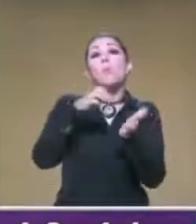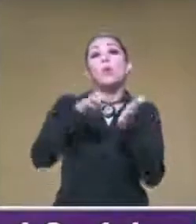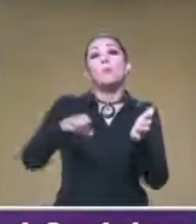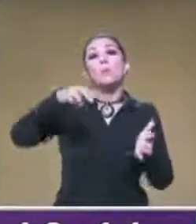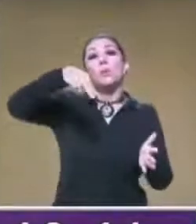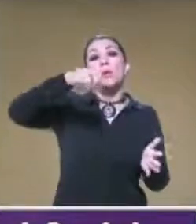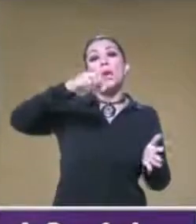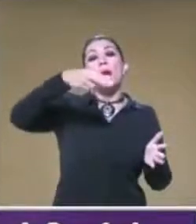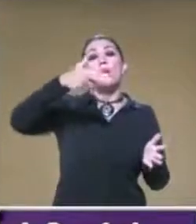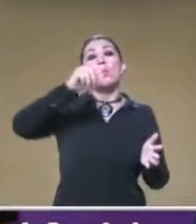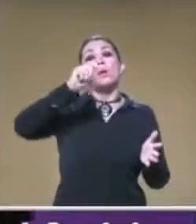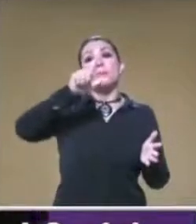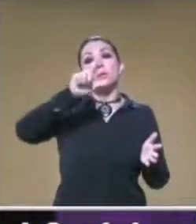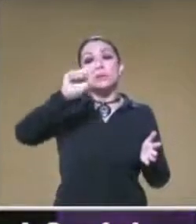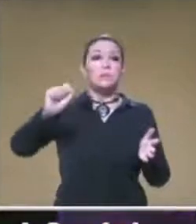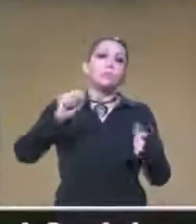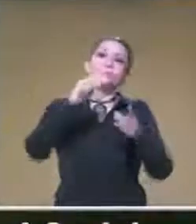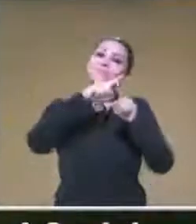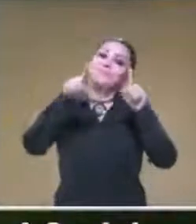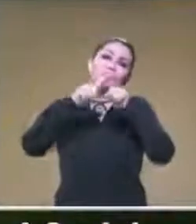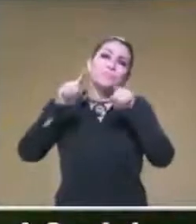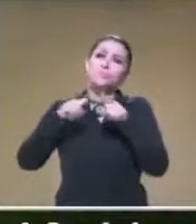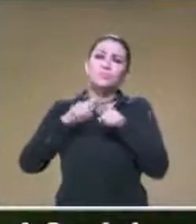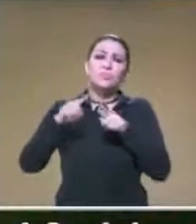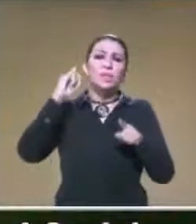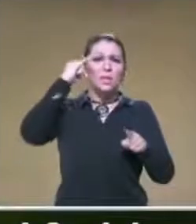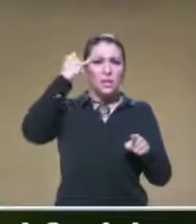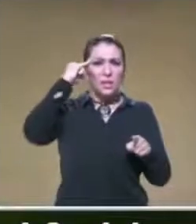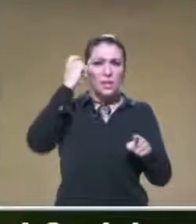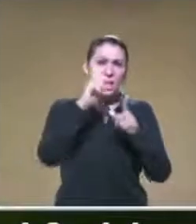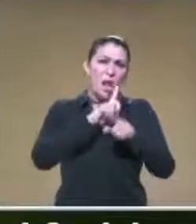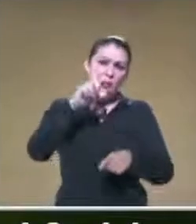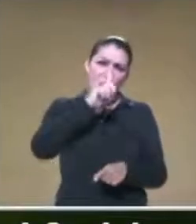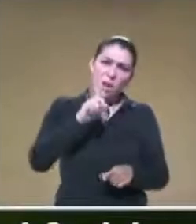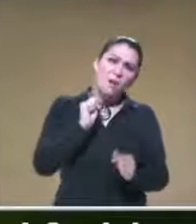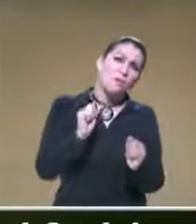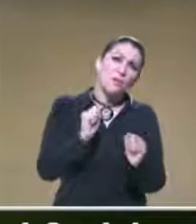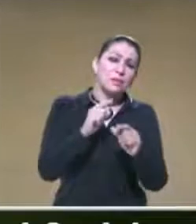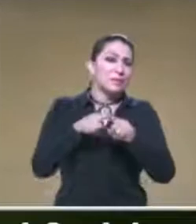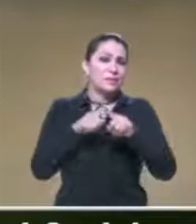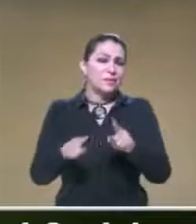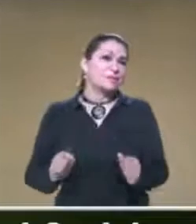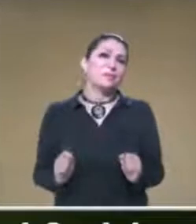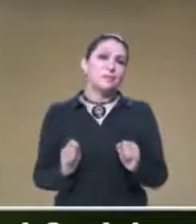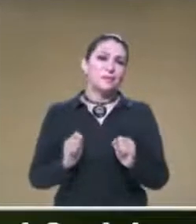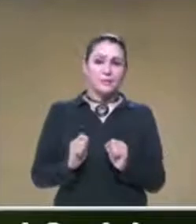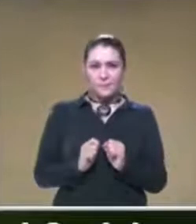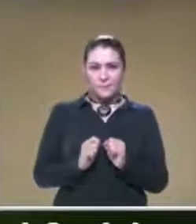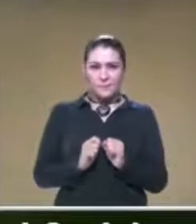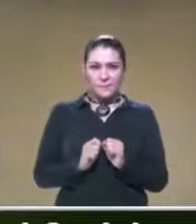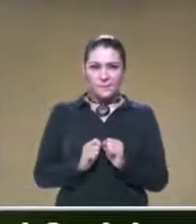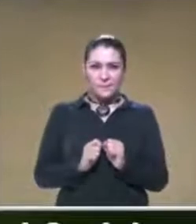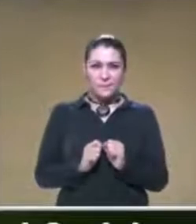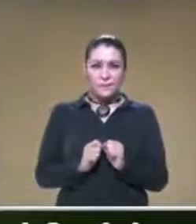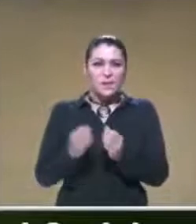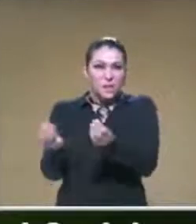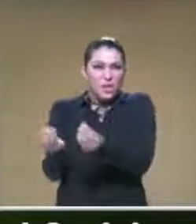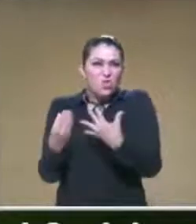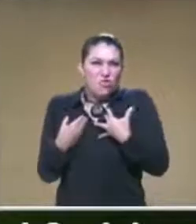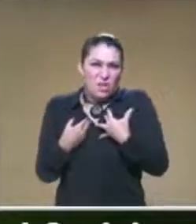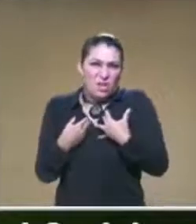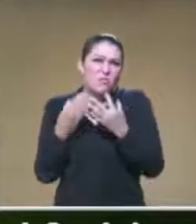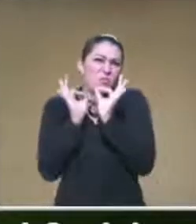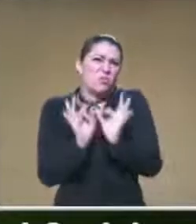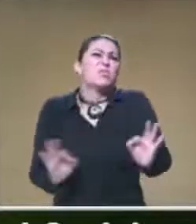el maya, mixteco, tzeltal y zapoteco, entre otras. ¿Qué legado nos aportan? Las